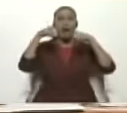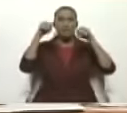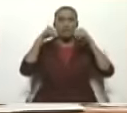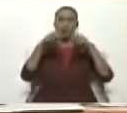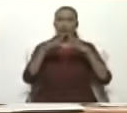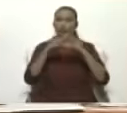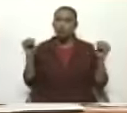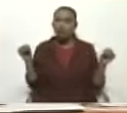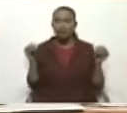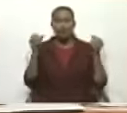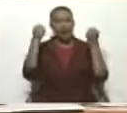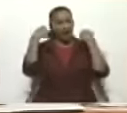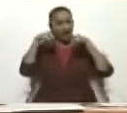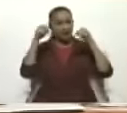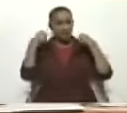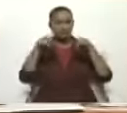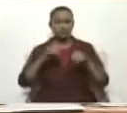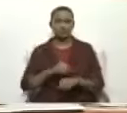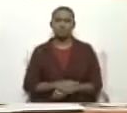de contención.